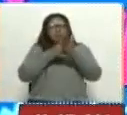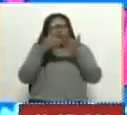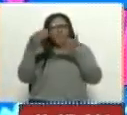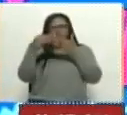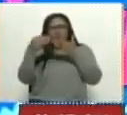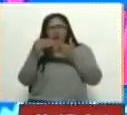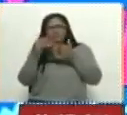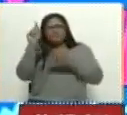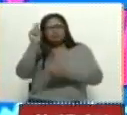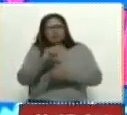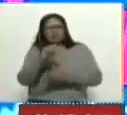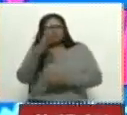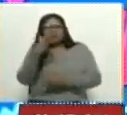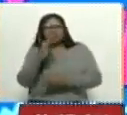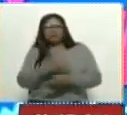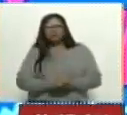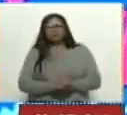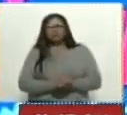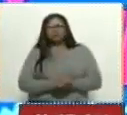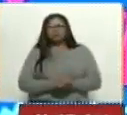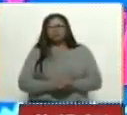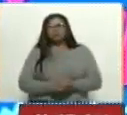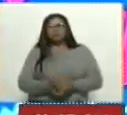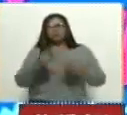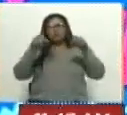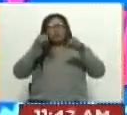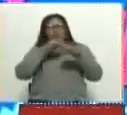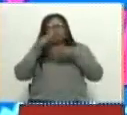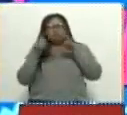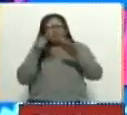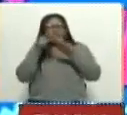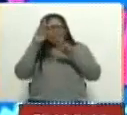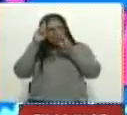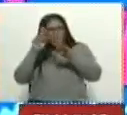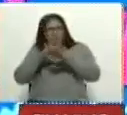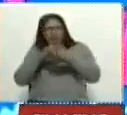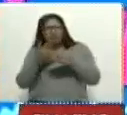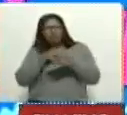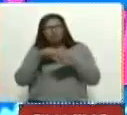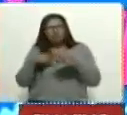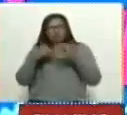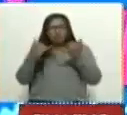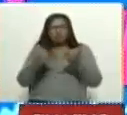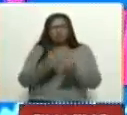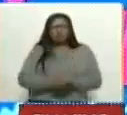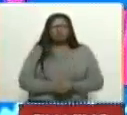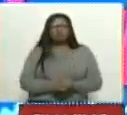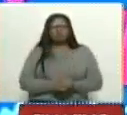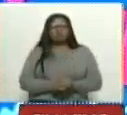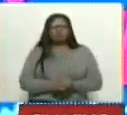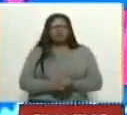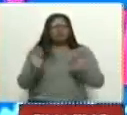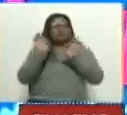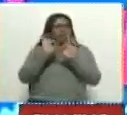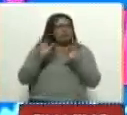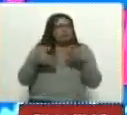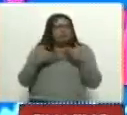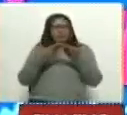dólares mensuales a menos de 40 hoy producto de un esfuerzo propio nadie nos ha regalado